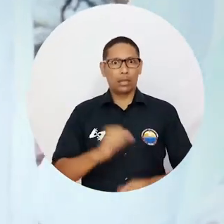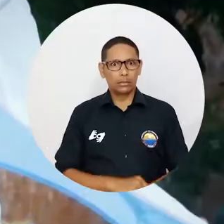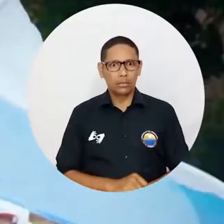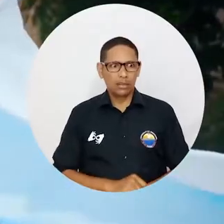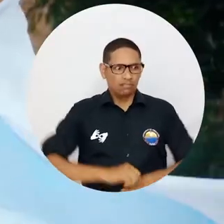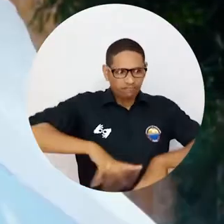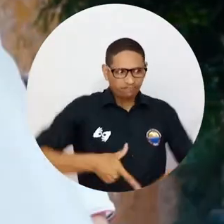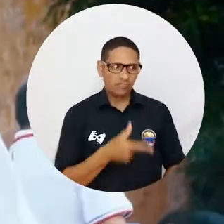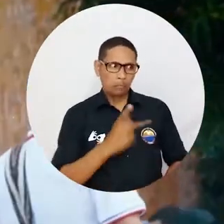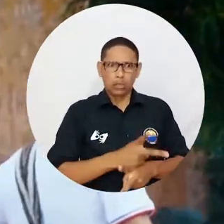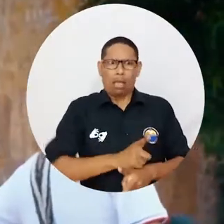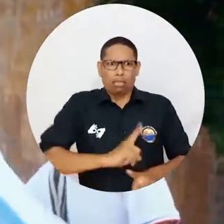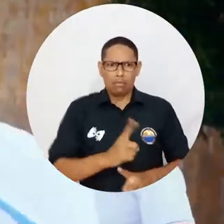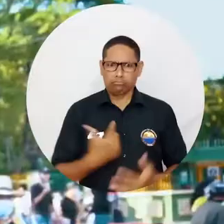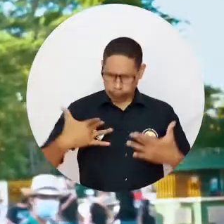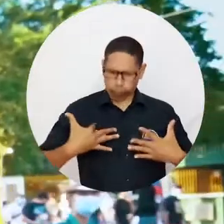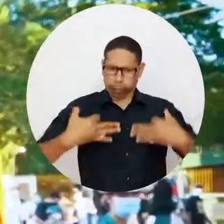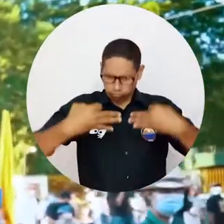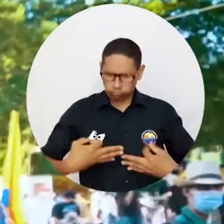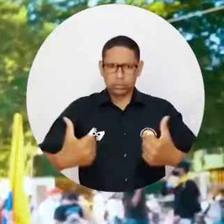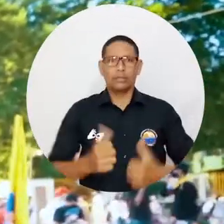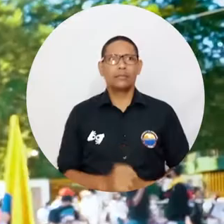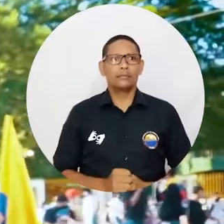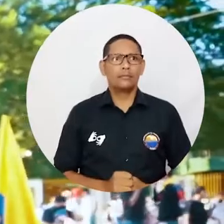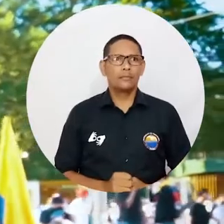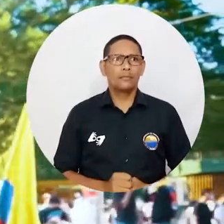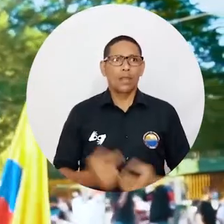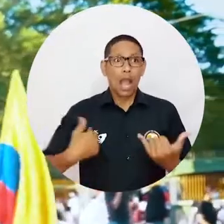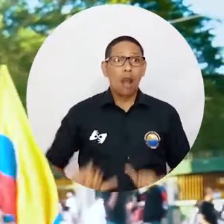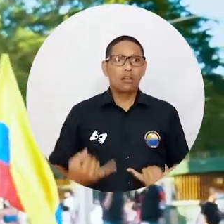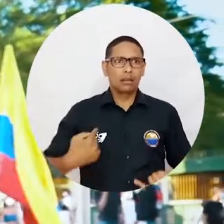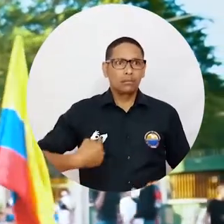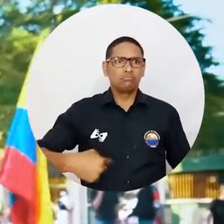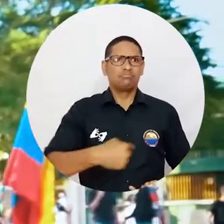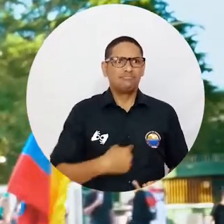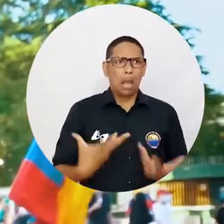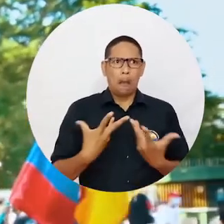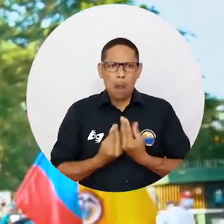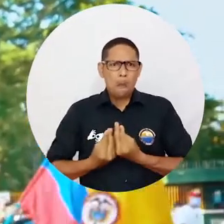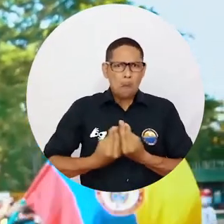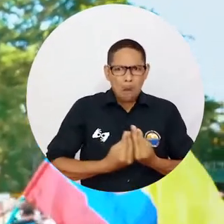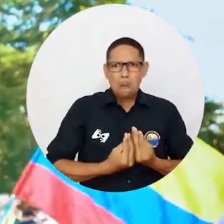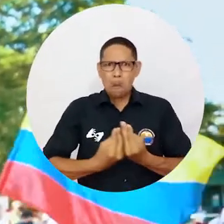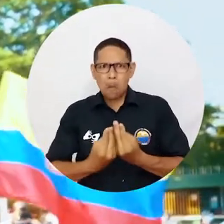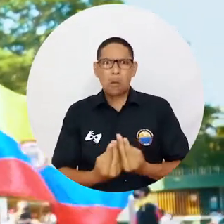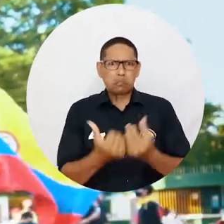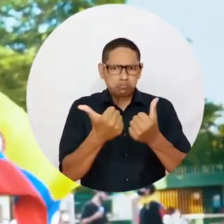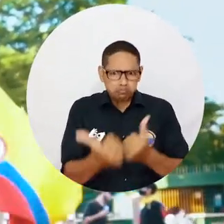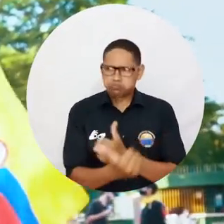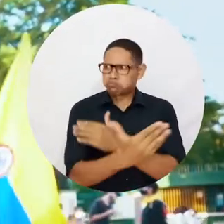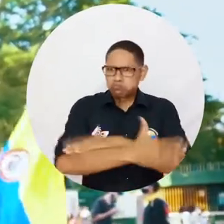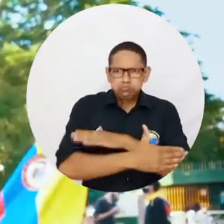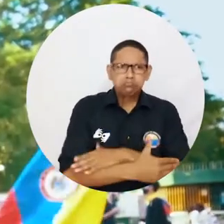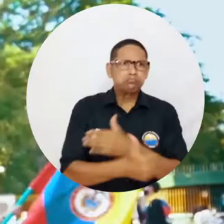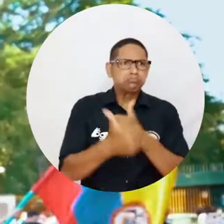a las otras personas ni lo que se encuentra alrededor. Hoy los estudiantes salimos para traer en voz a todo el apoyo de los delimanes que han venido en el